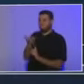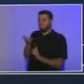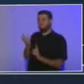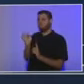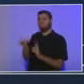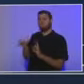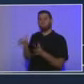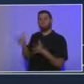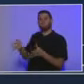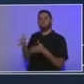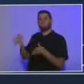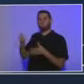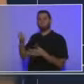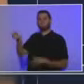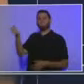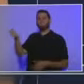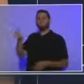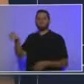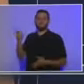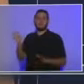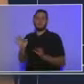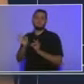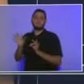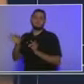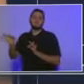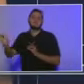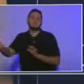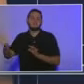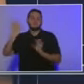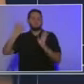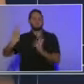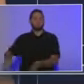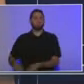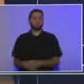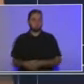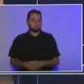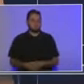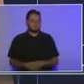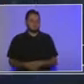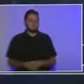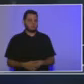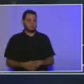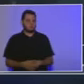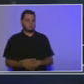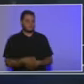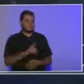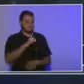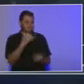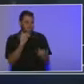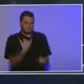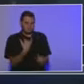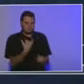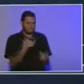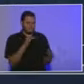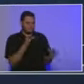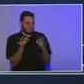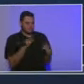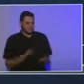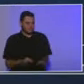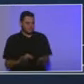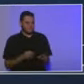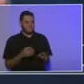porque realmente toca mucha gente. De hecho, o sea, que, y como explicamos hoy en el programa, una vez el